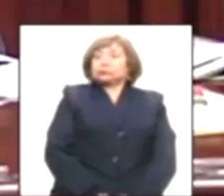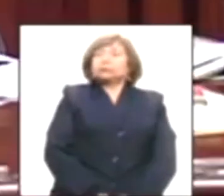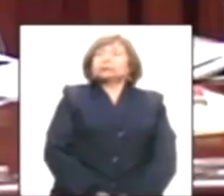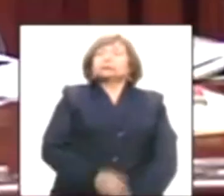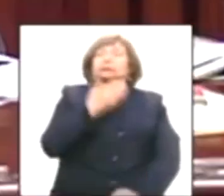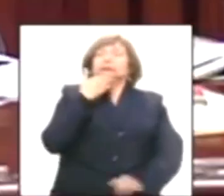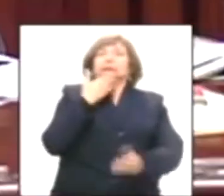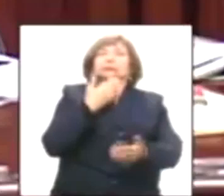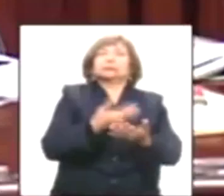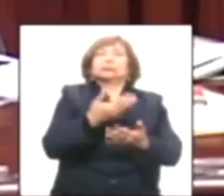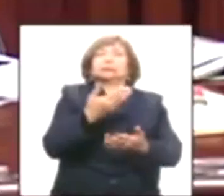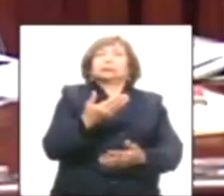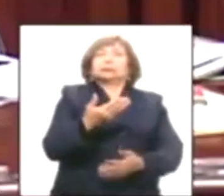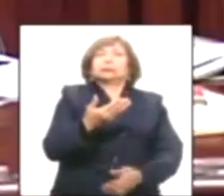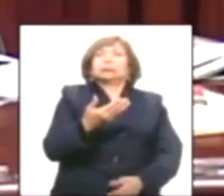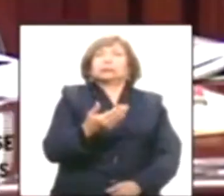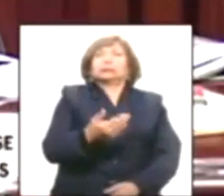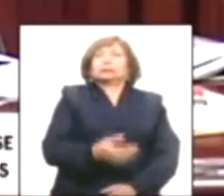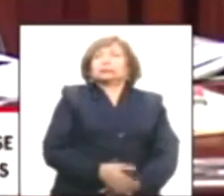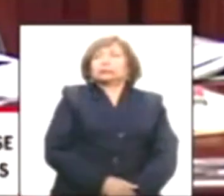3. Sí, muchas gracias, congresistas.